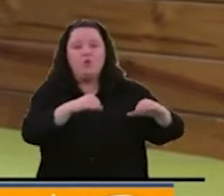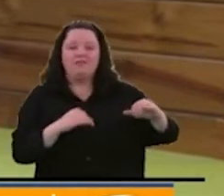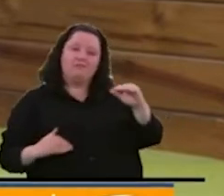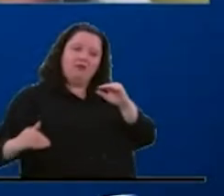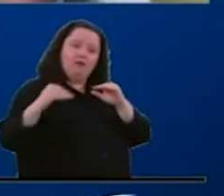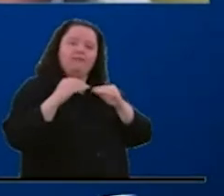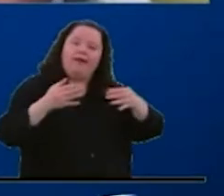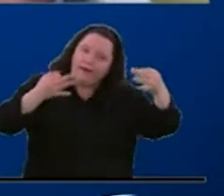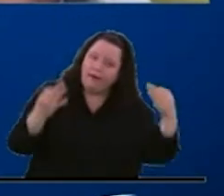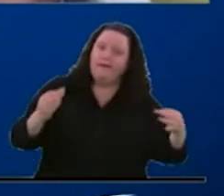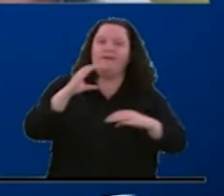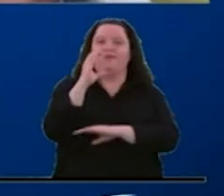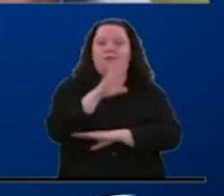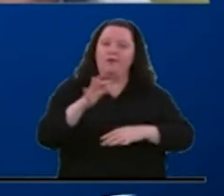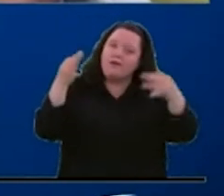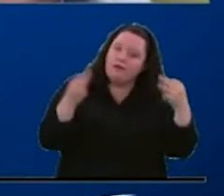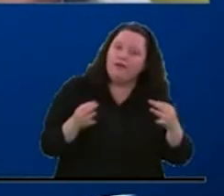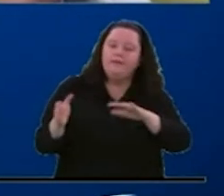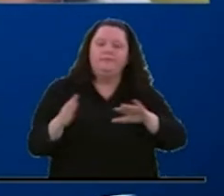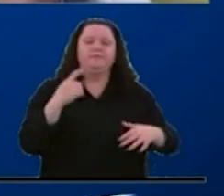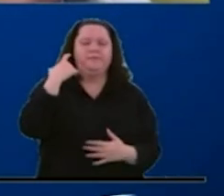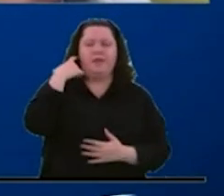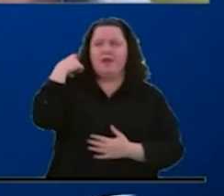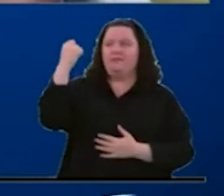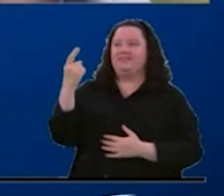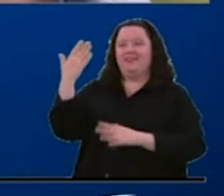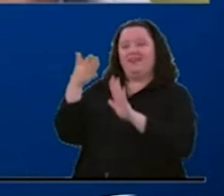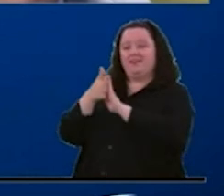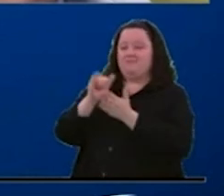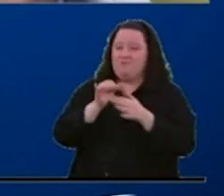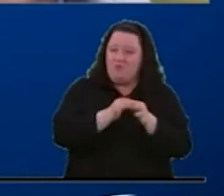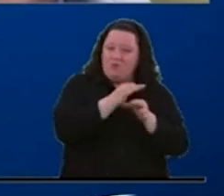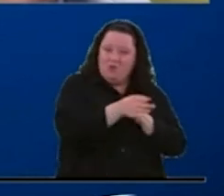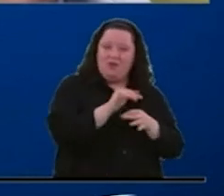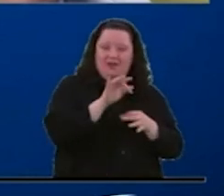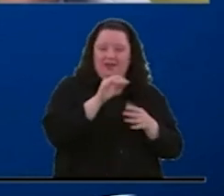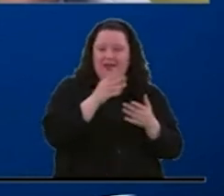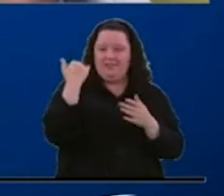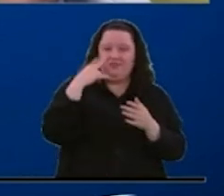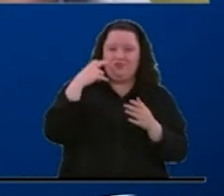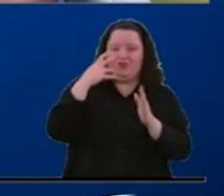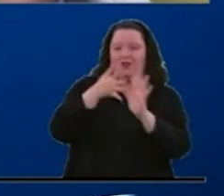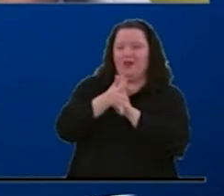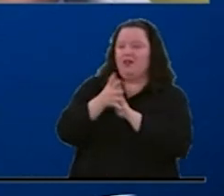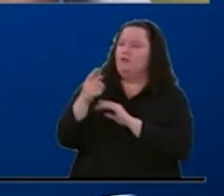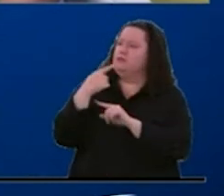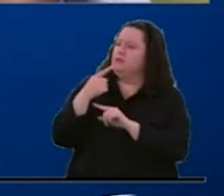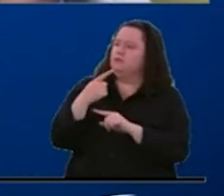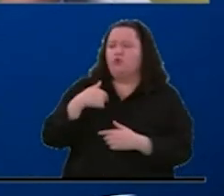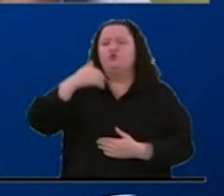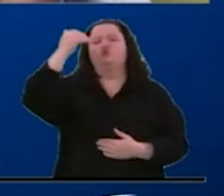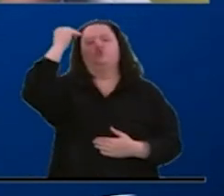para Colombia. Francia, llamó la atención un pronunciamiento suyo desde Ismina donde señaló, abro comillas,